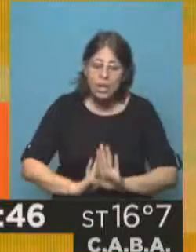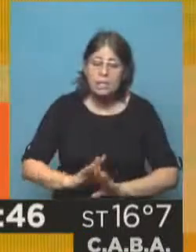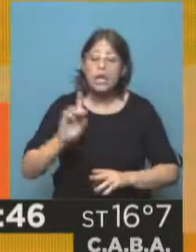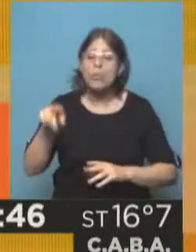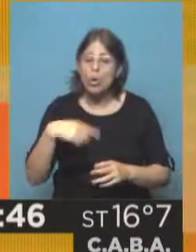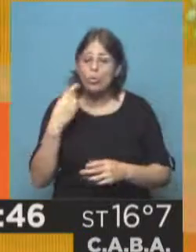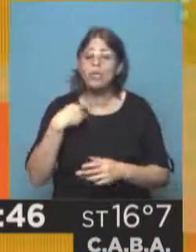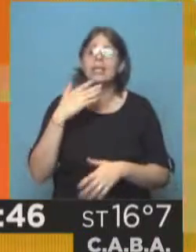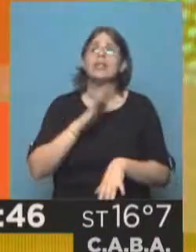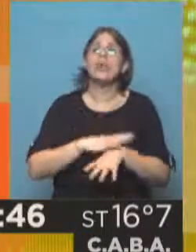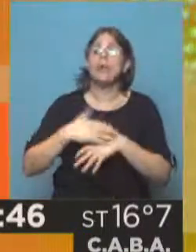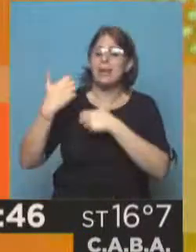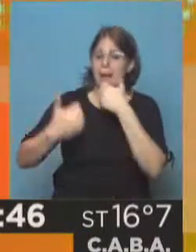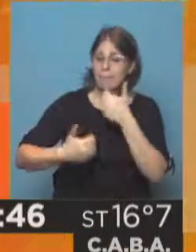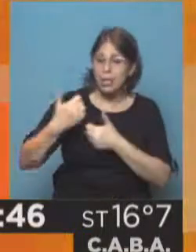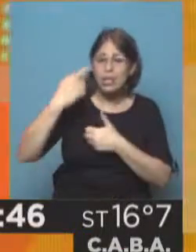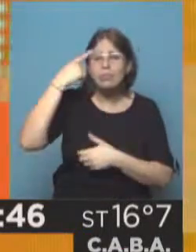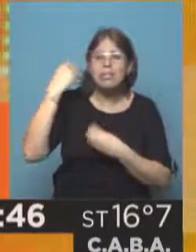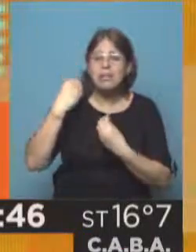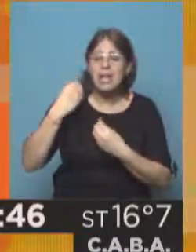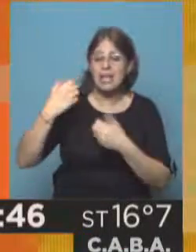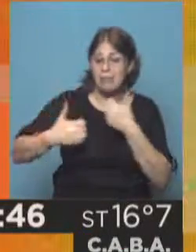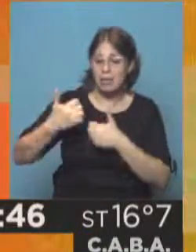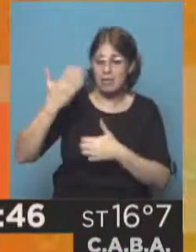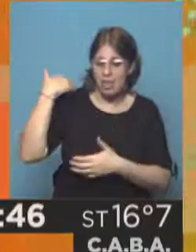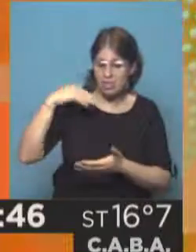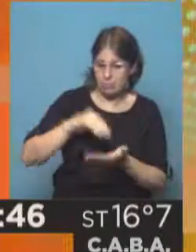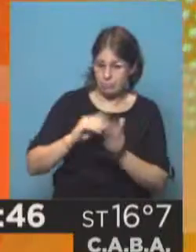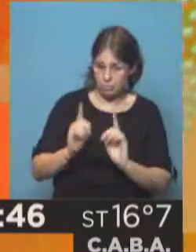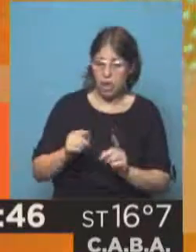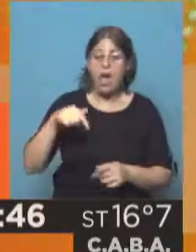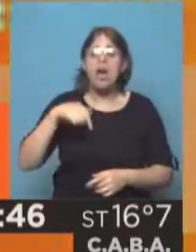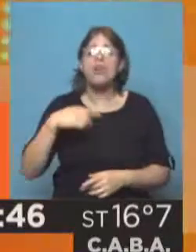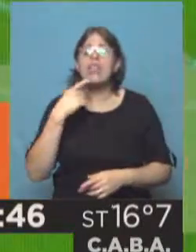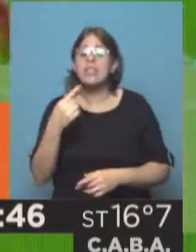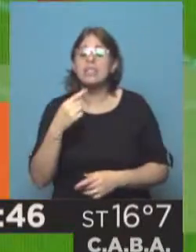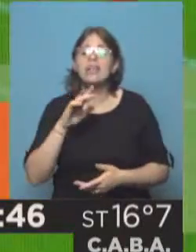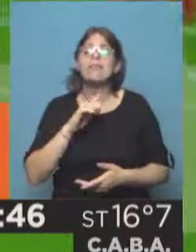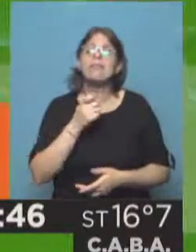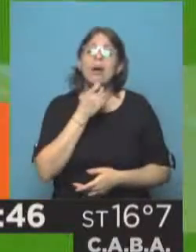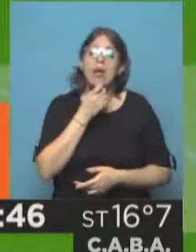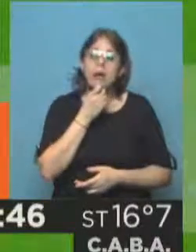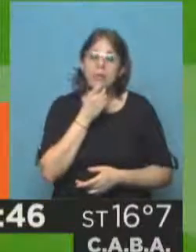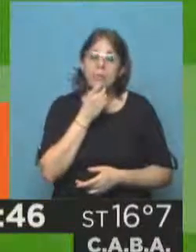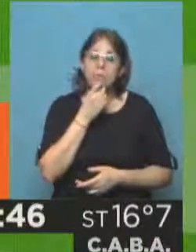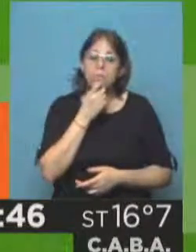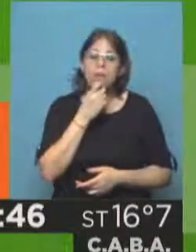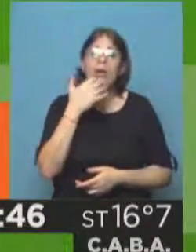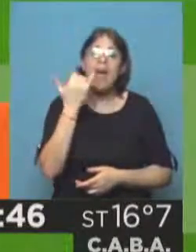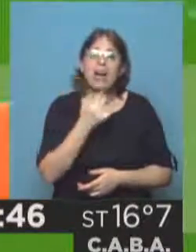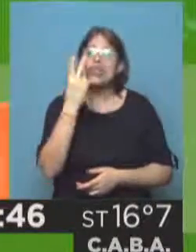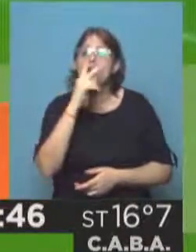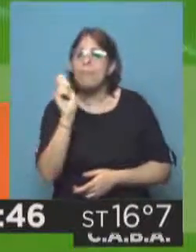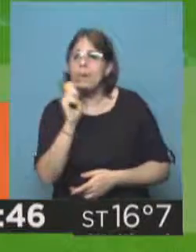de un campeonato que se estableció en ese momento. Ahora se está hablando como diciendo que tuvieron 2 meses